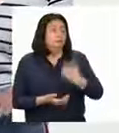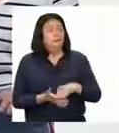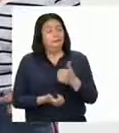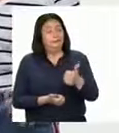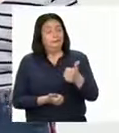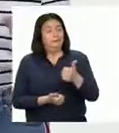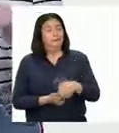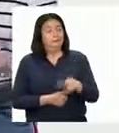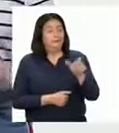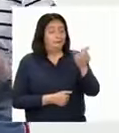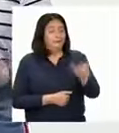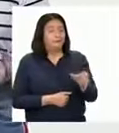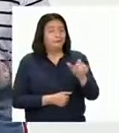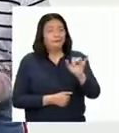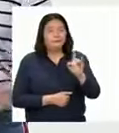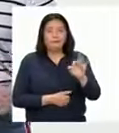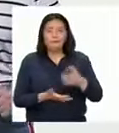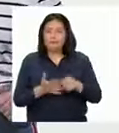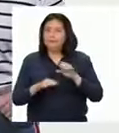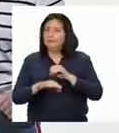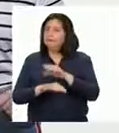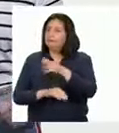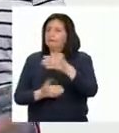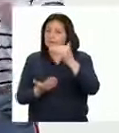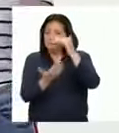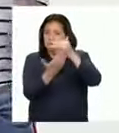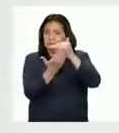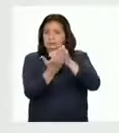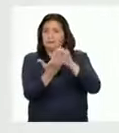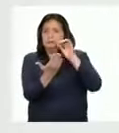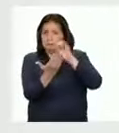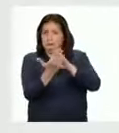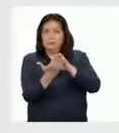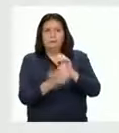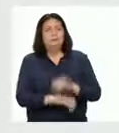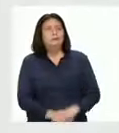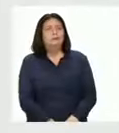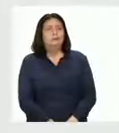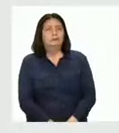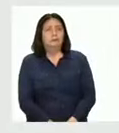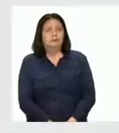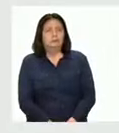trome, Alberto. Anotemos esa sugerencia en el esquema, profesora.